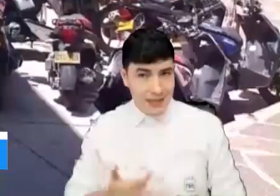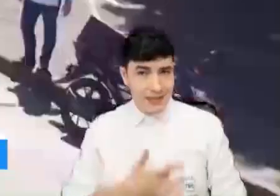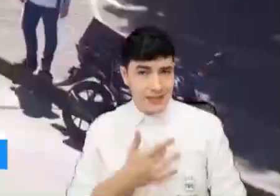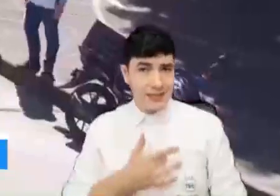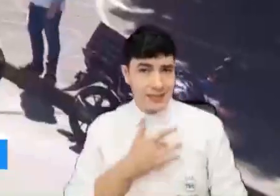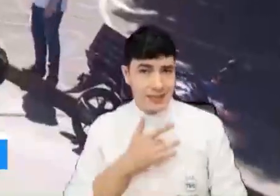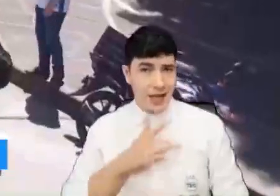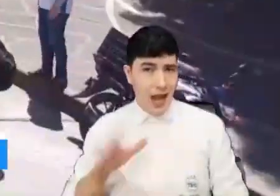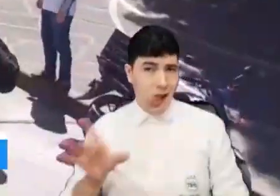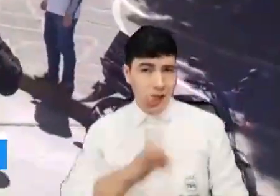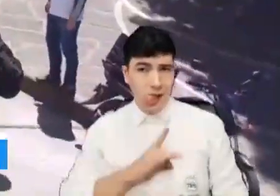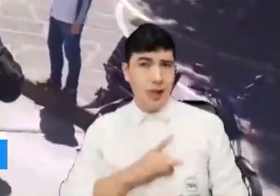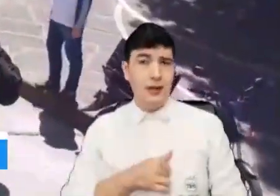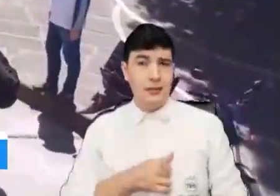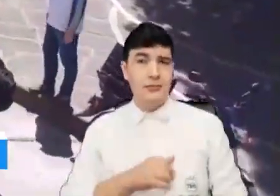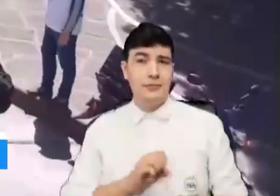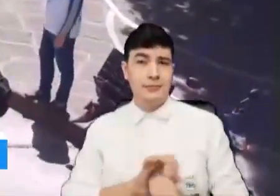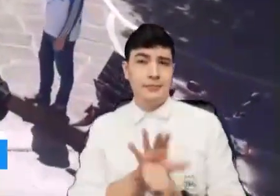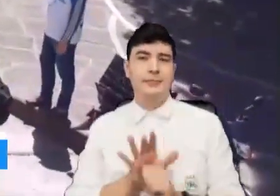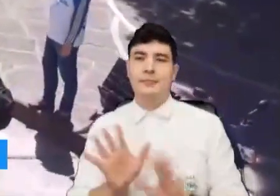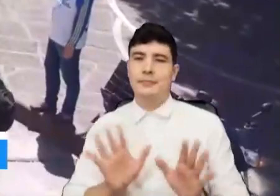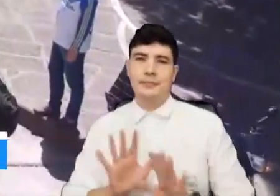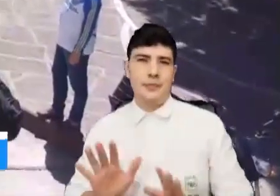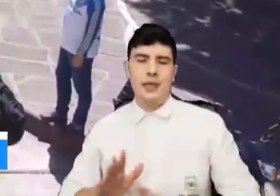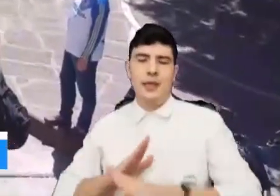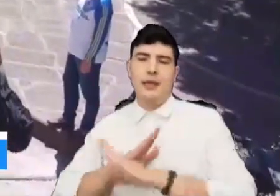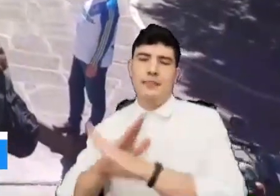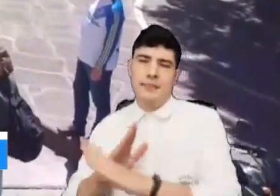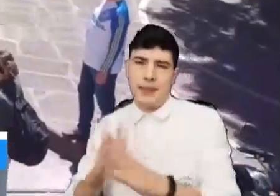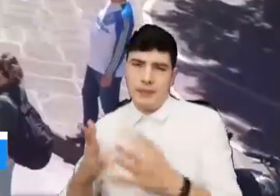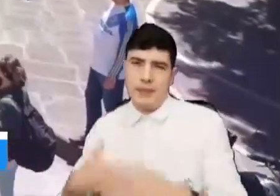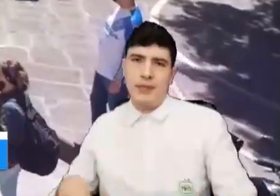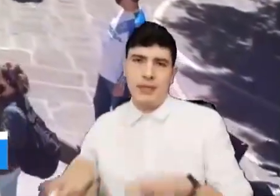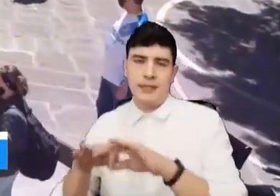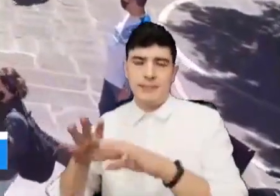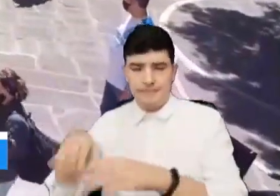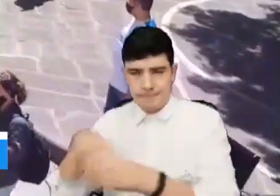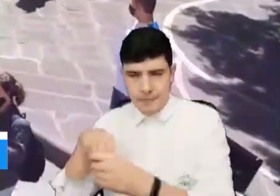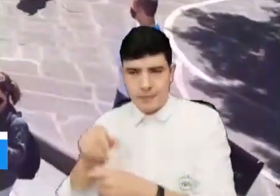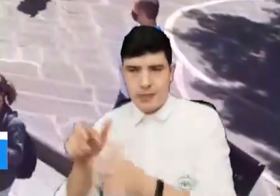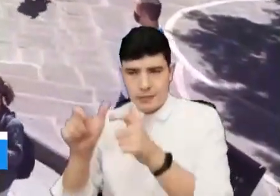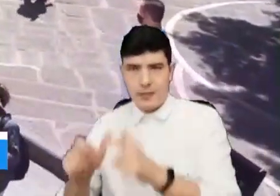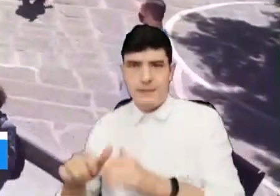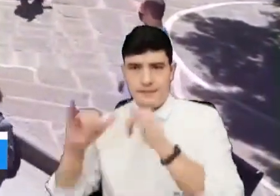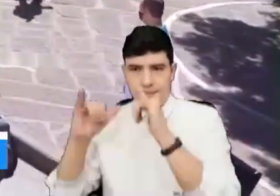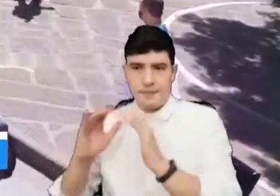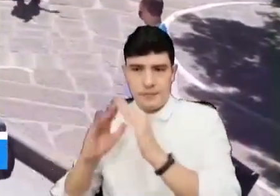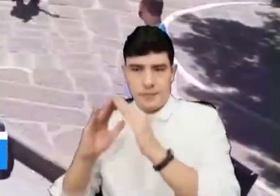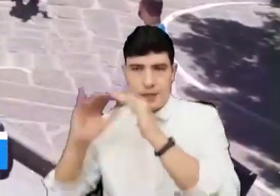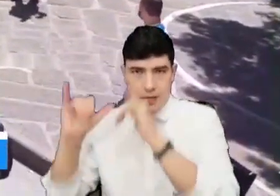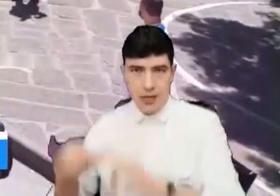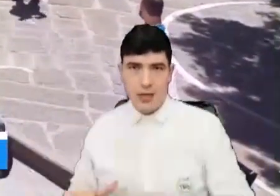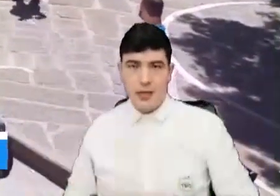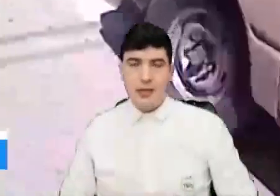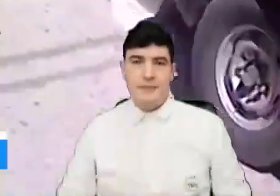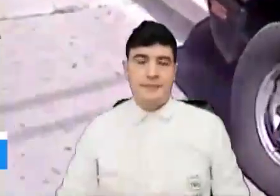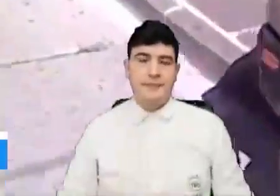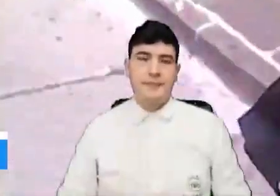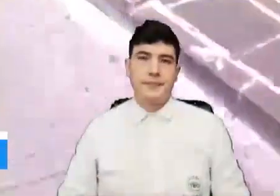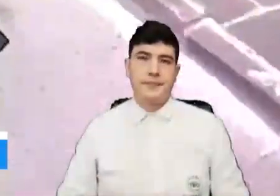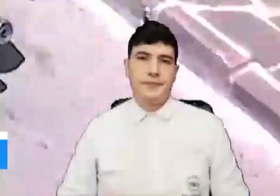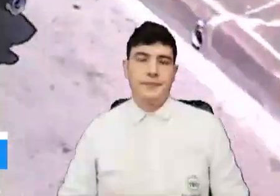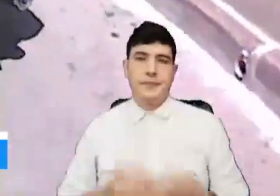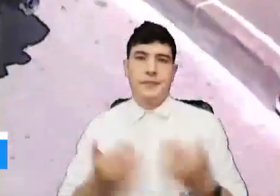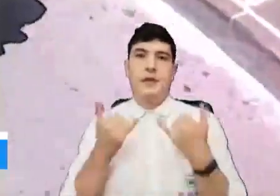evitar pues el contacto con esta persona de cualquier manera. En este momento San Gil cuenta con 6 casos confirmados para COVID-19,